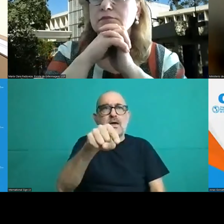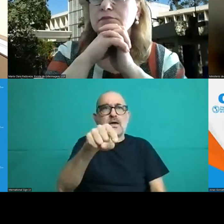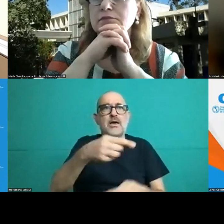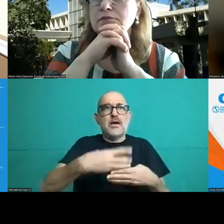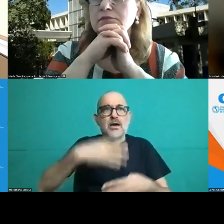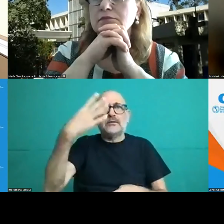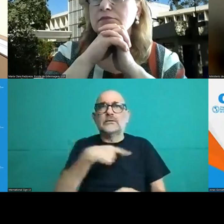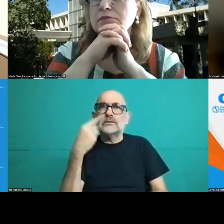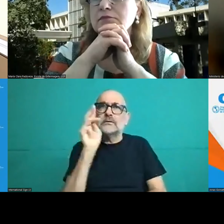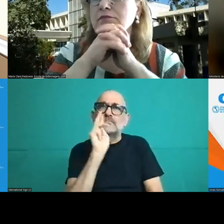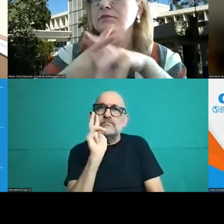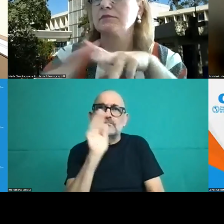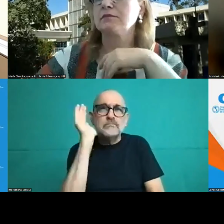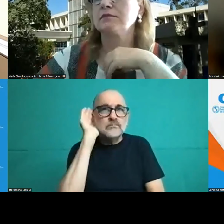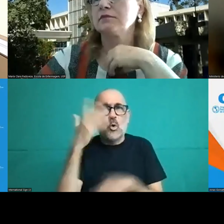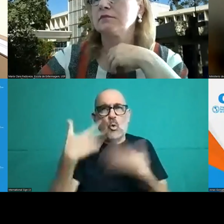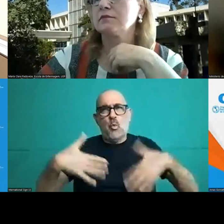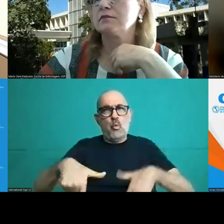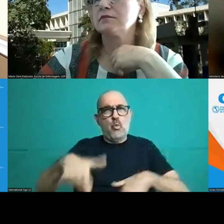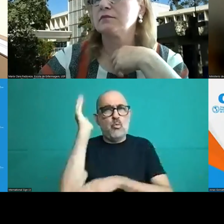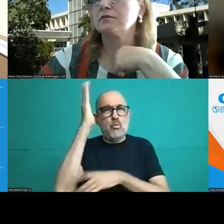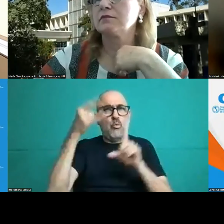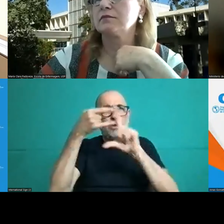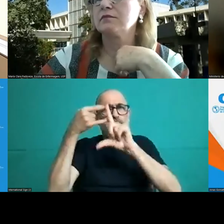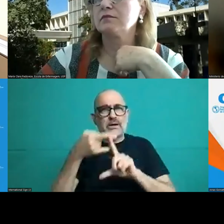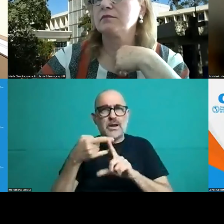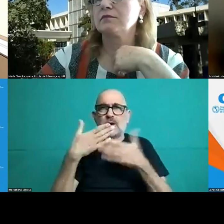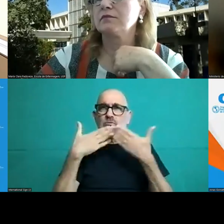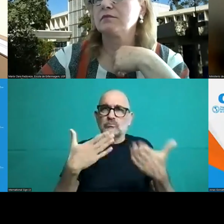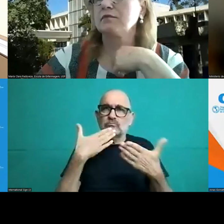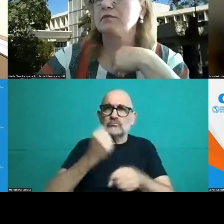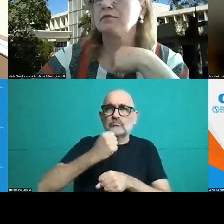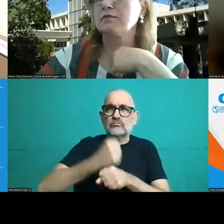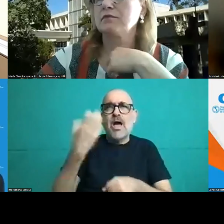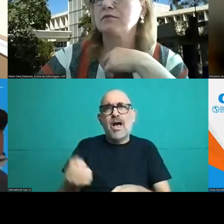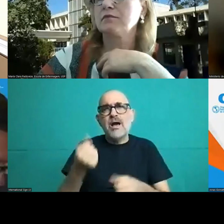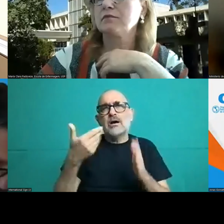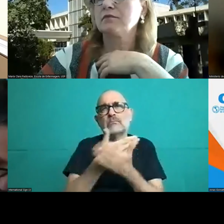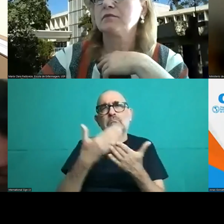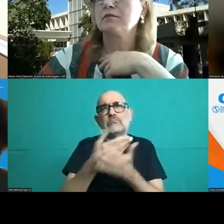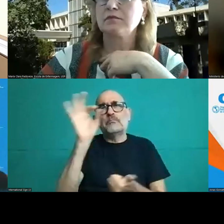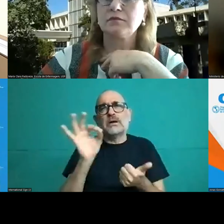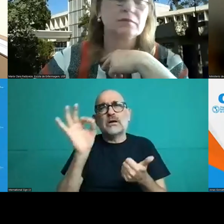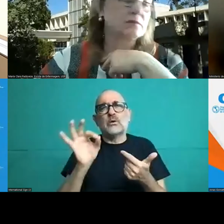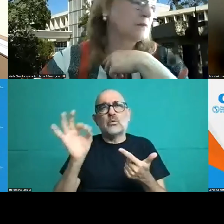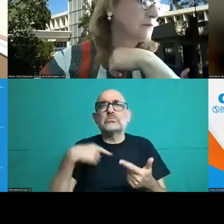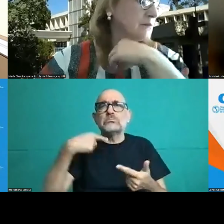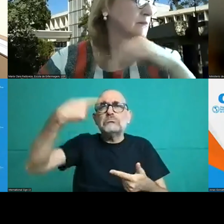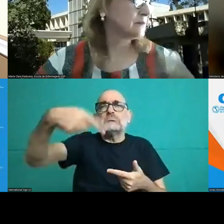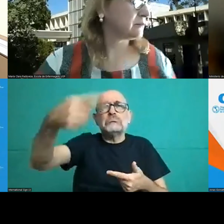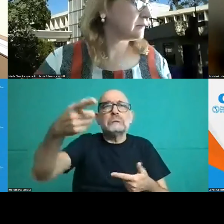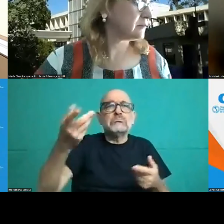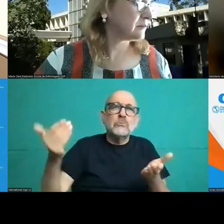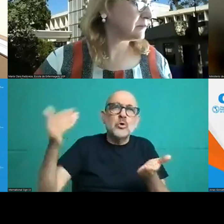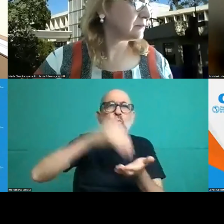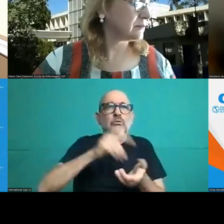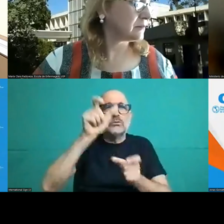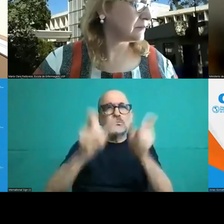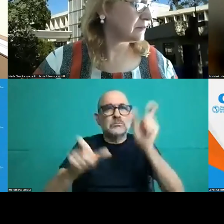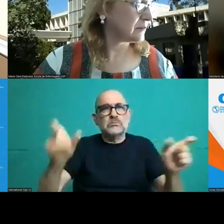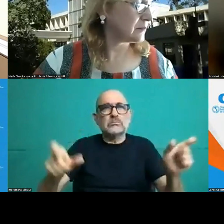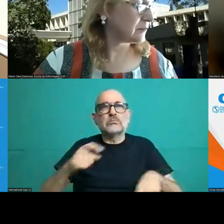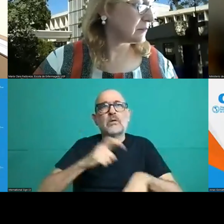¿no?, para avanzar en esta agenda. Es muy rica, recuerdo a todos que esta actividad está grabada y se va a poder